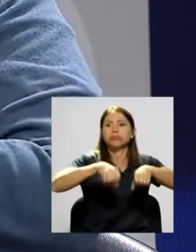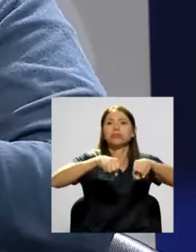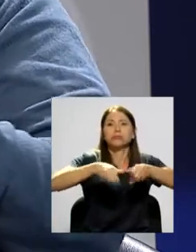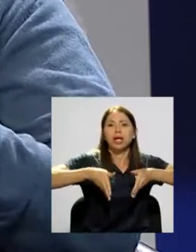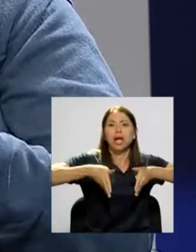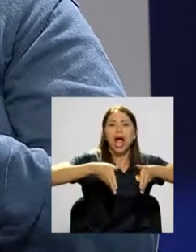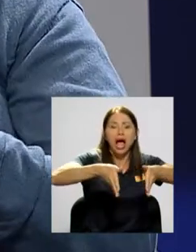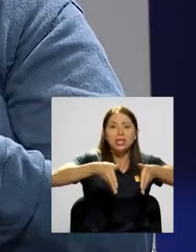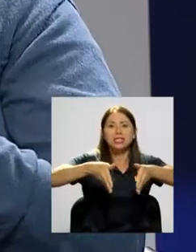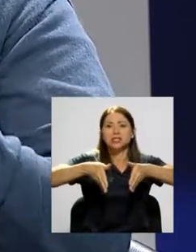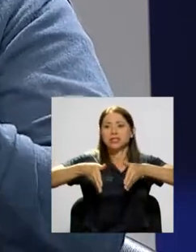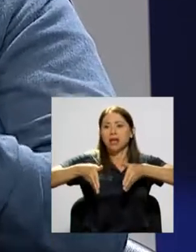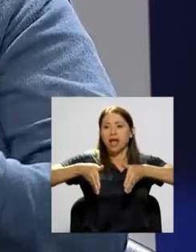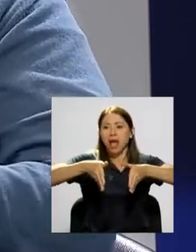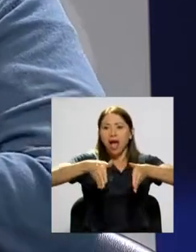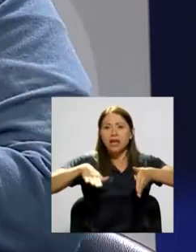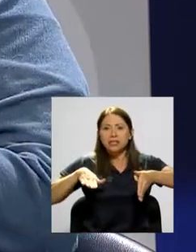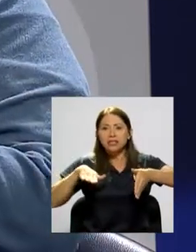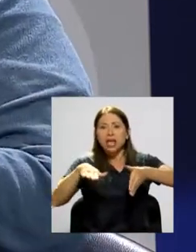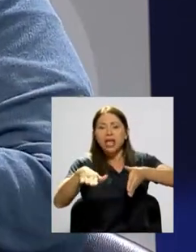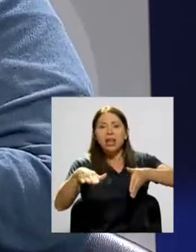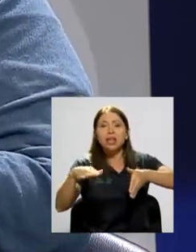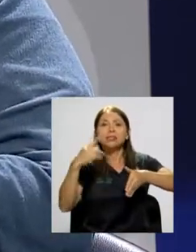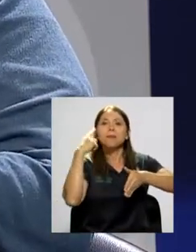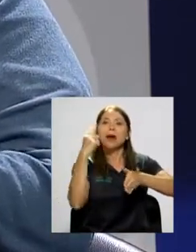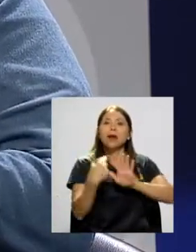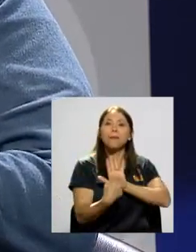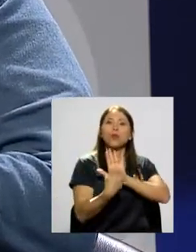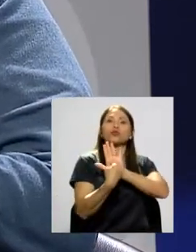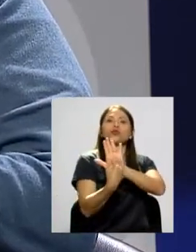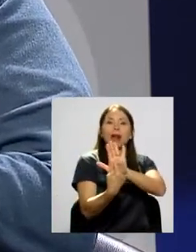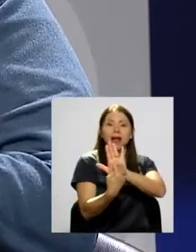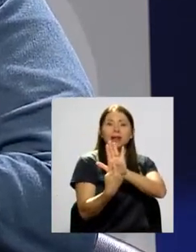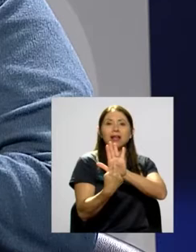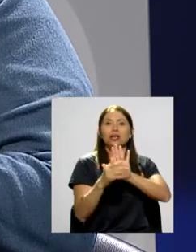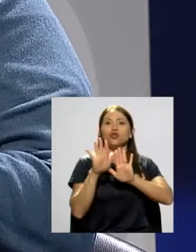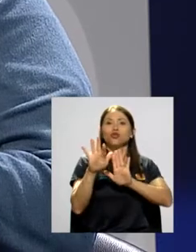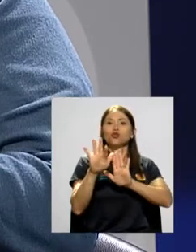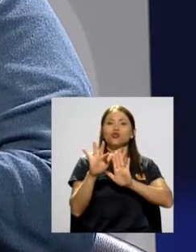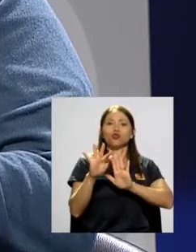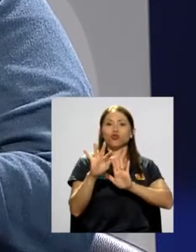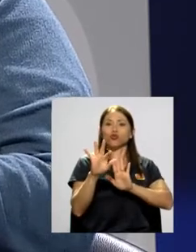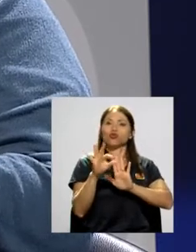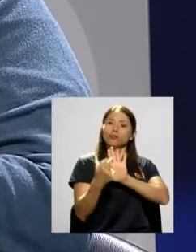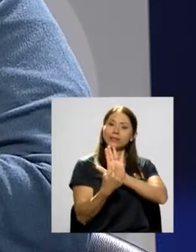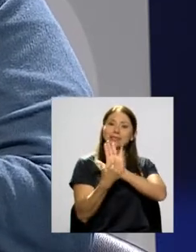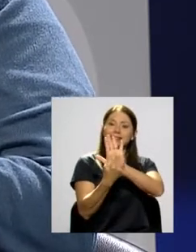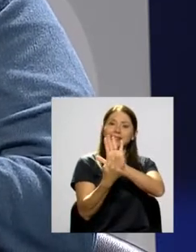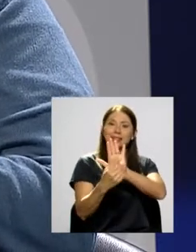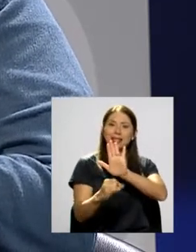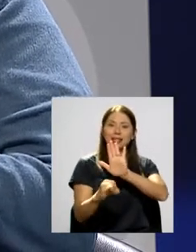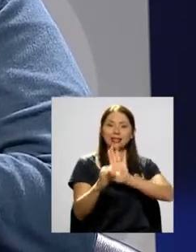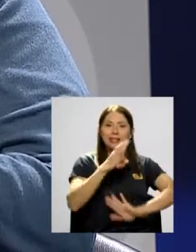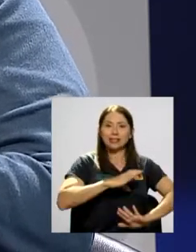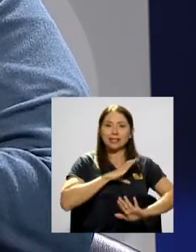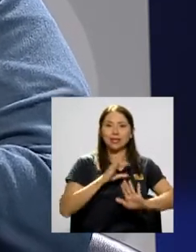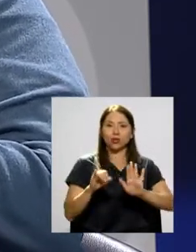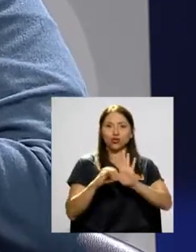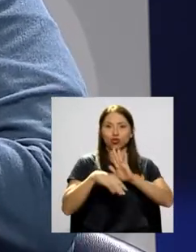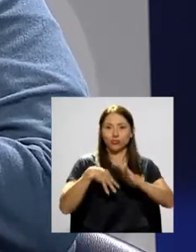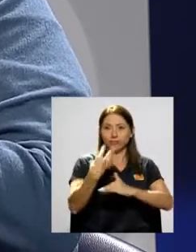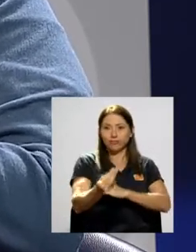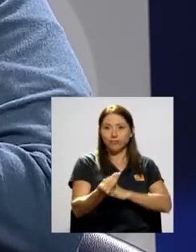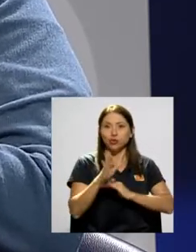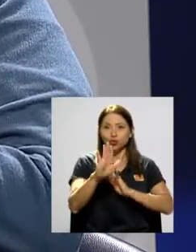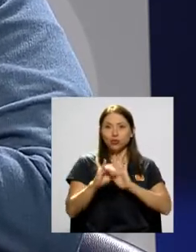las aceras, etcétera, para mostrar sus signos externos y, y sus procesos de identidad político-partidaria. Pero